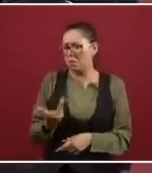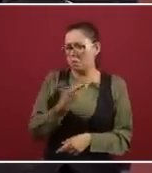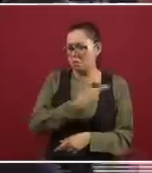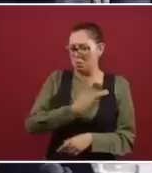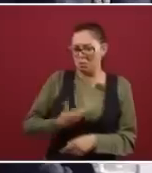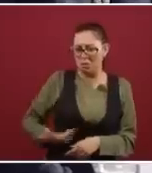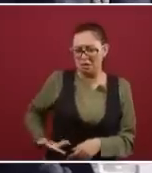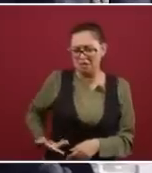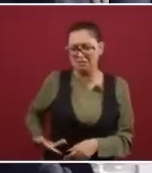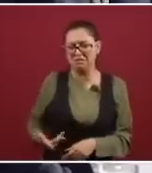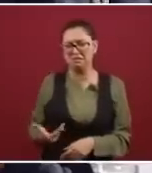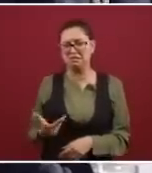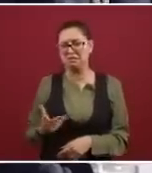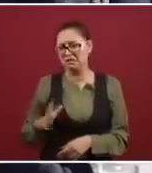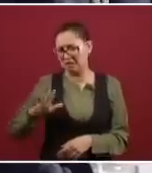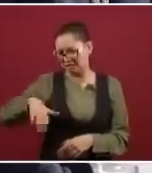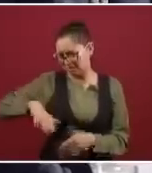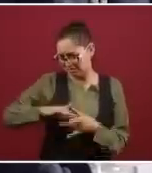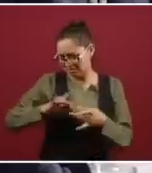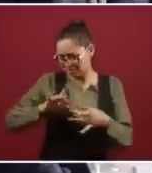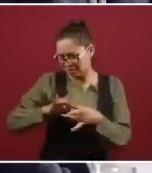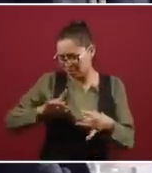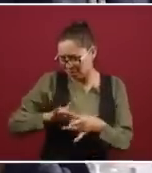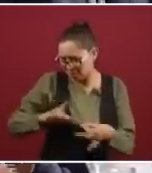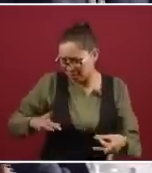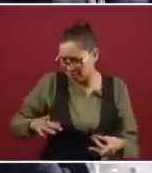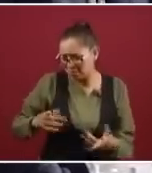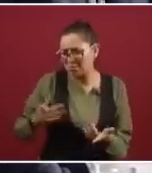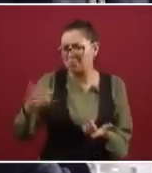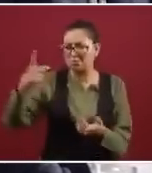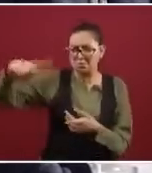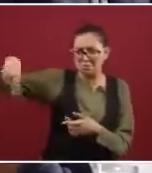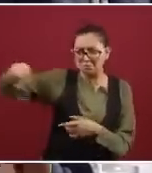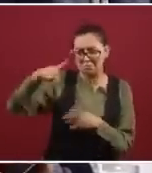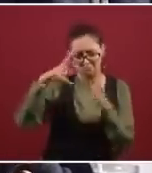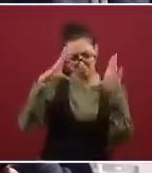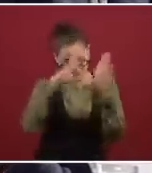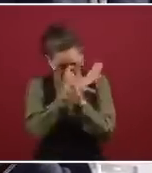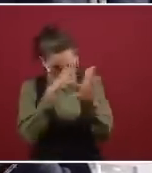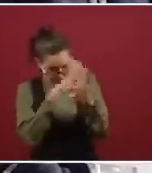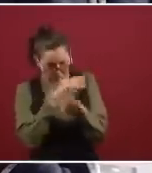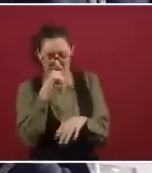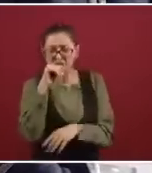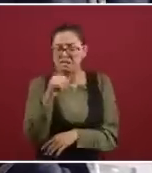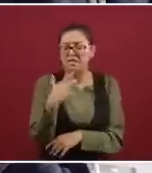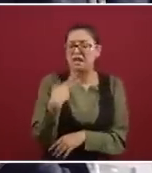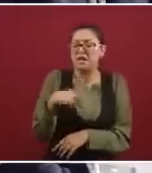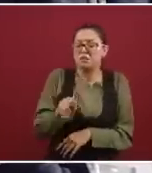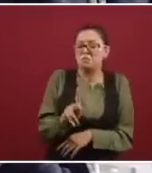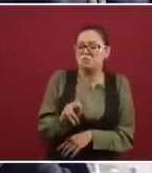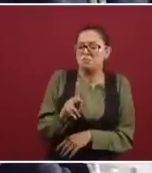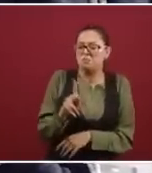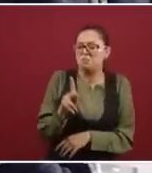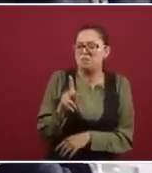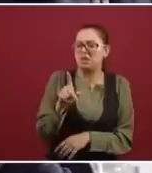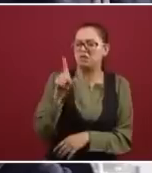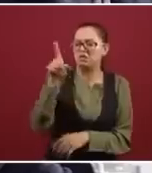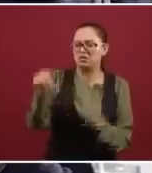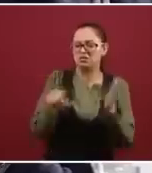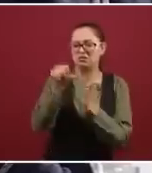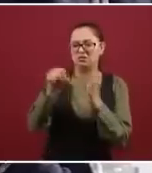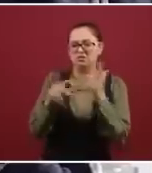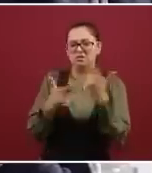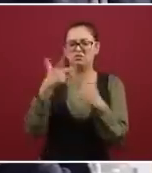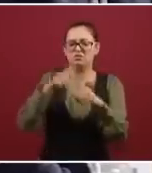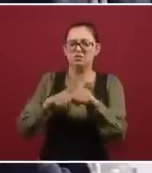ese personal que ya dejó de ser el CISEN y que sigue operando como el Centro Nacional de